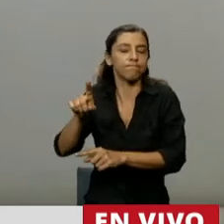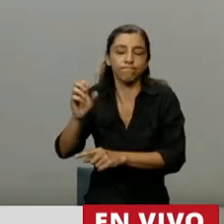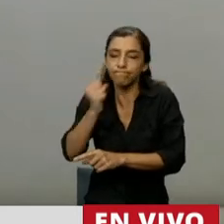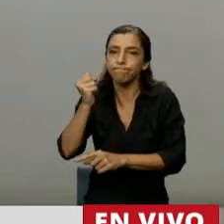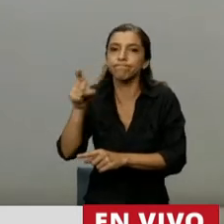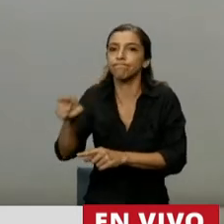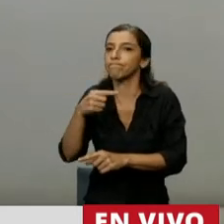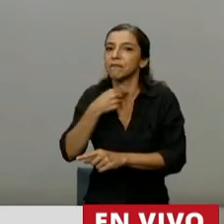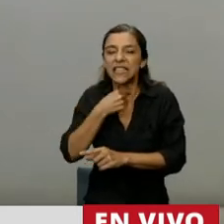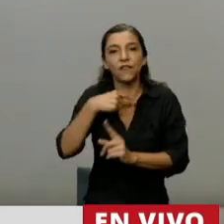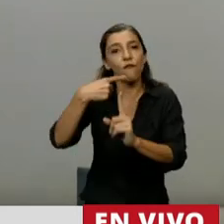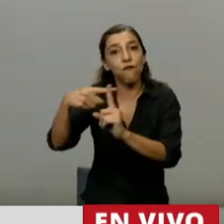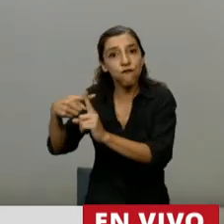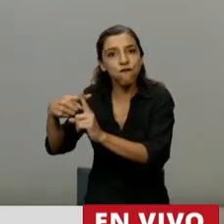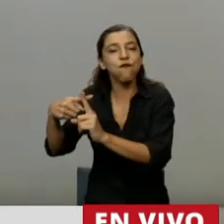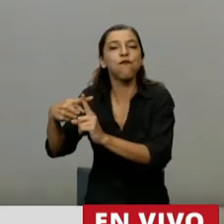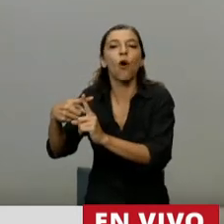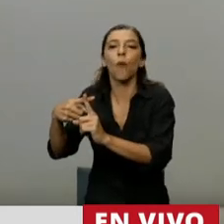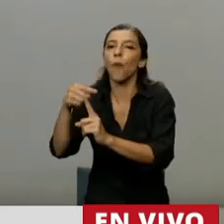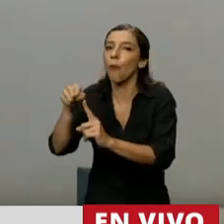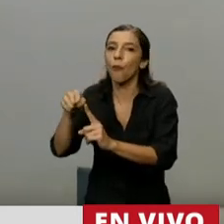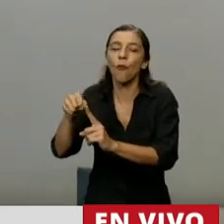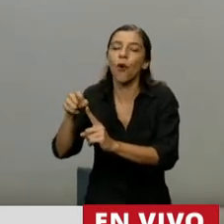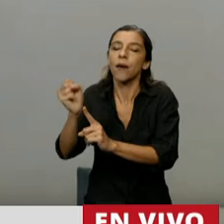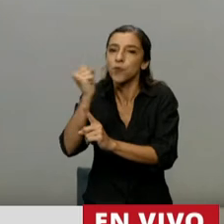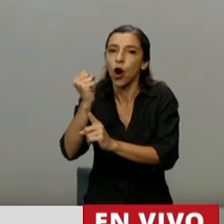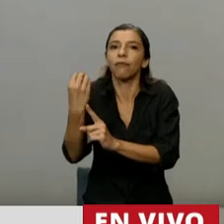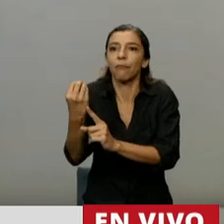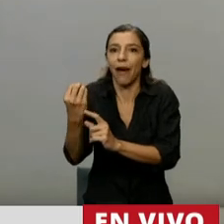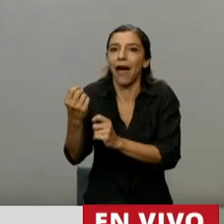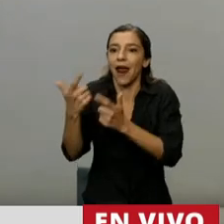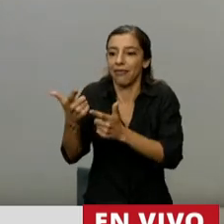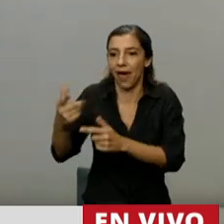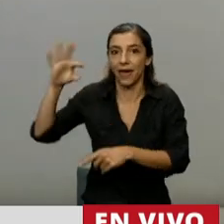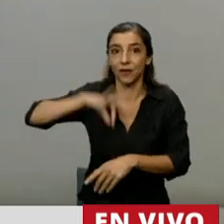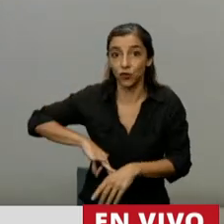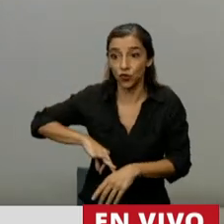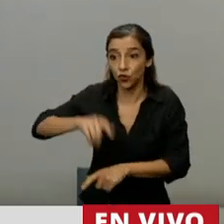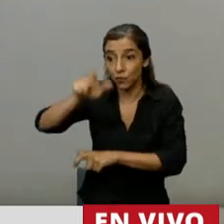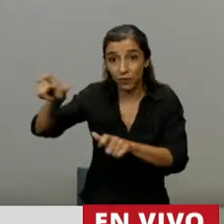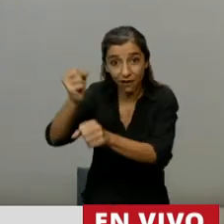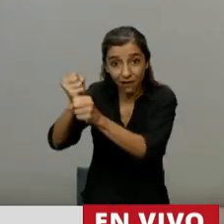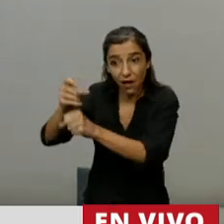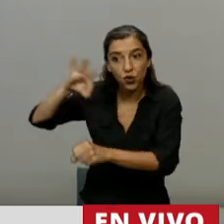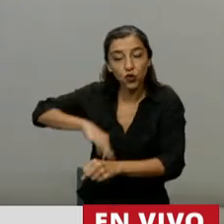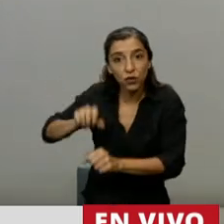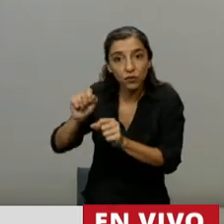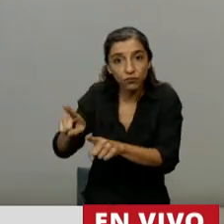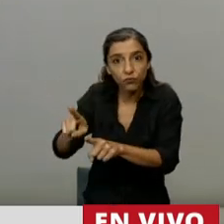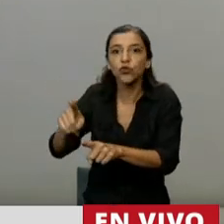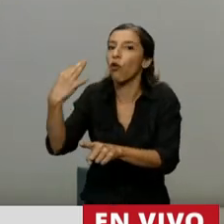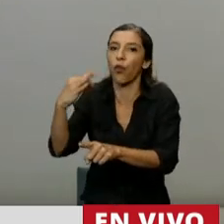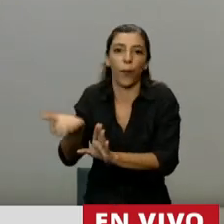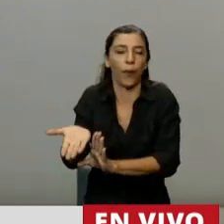imprescindible recuperar el valor adquisitivo del salario, es decir, que el salario tiene que recuperar valor y eso quiere decir que tiene que